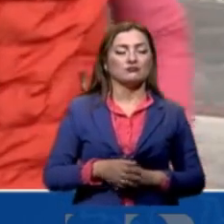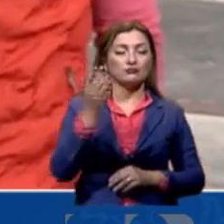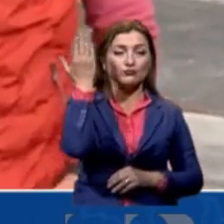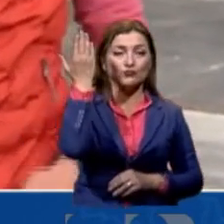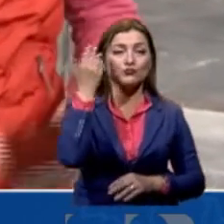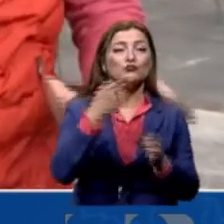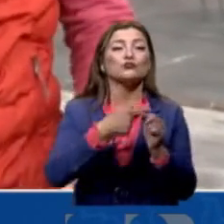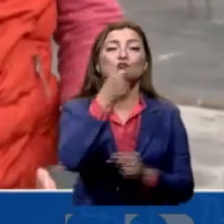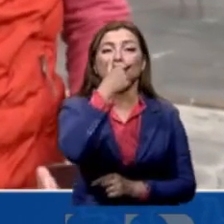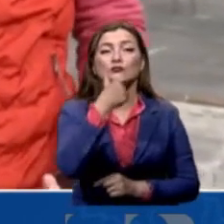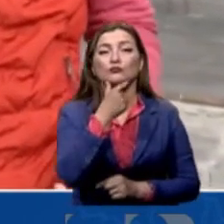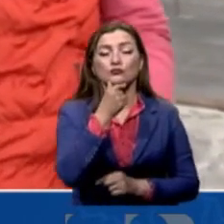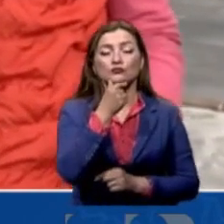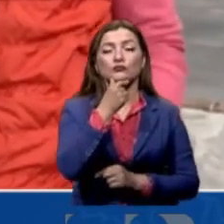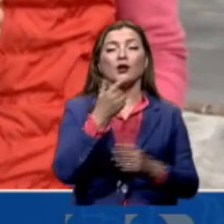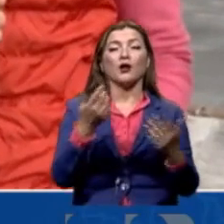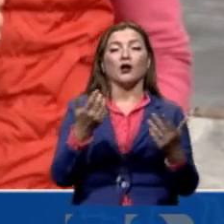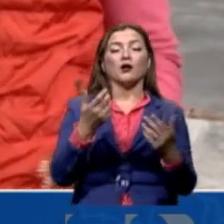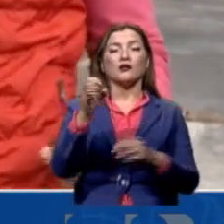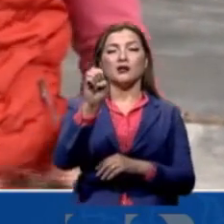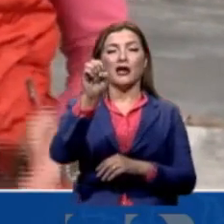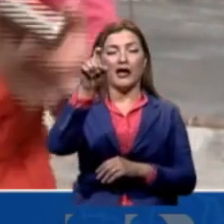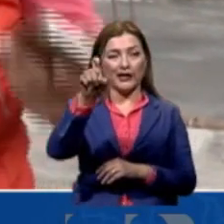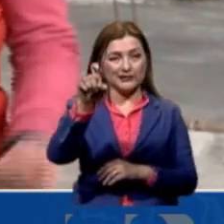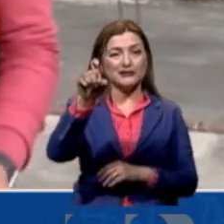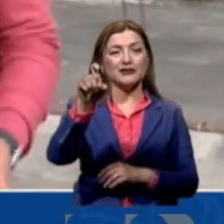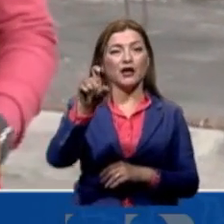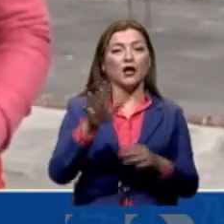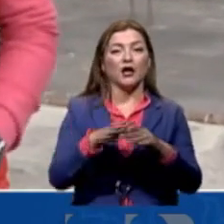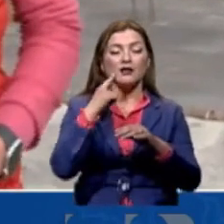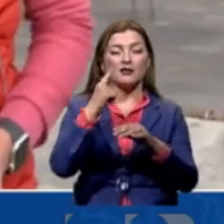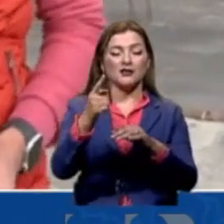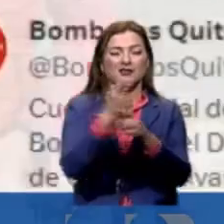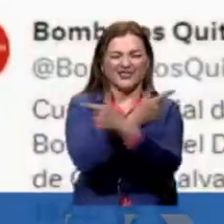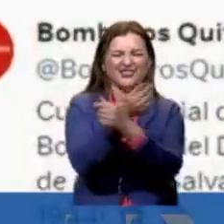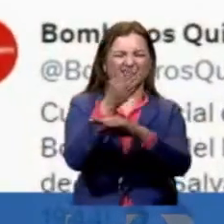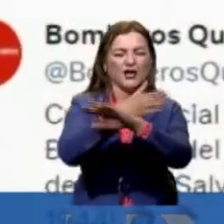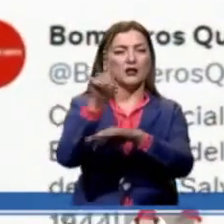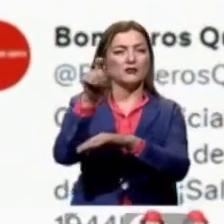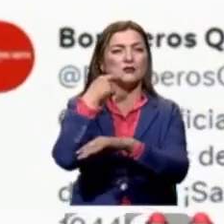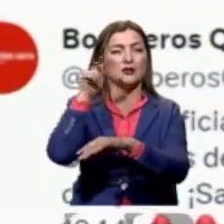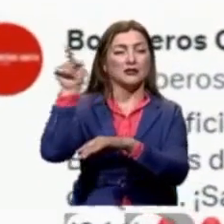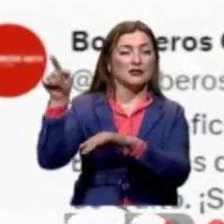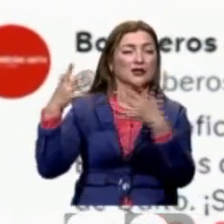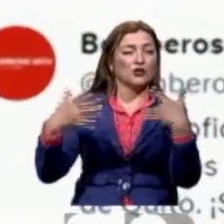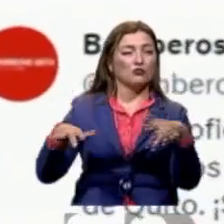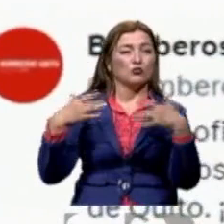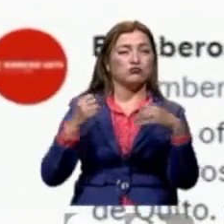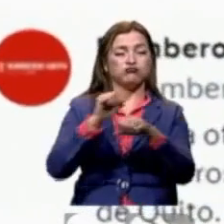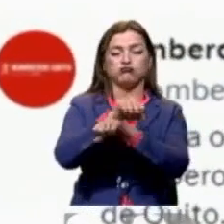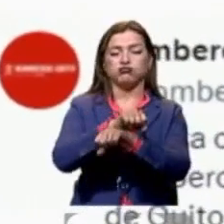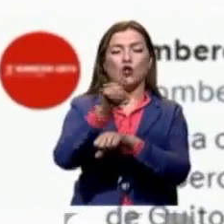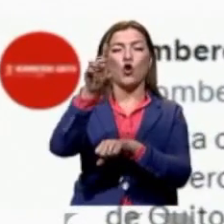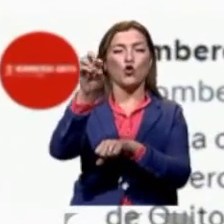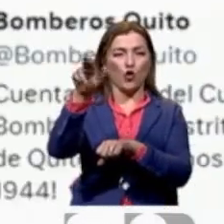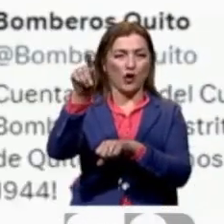de Quito, Pavel Muñoz, a través de su cuenta de X, informó y rechazó tajantemente pues lo que se había suscitado acá en el sector del Dorado